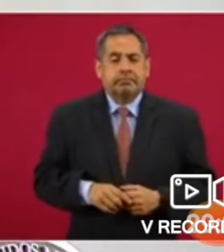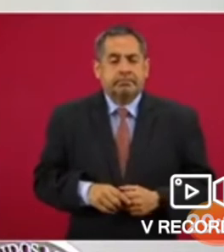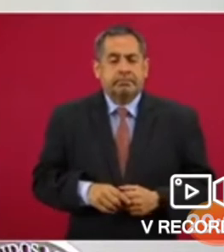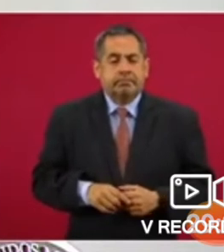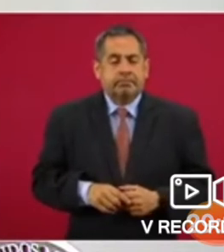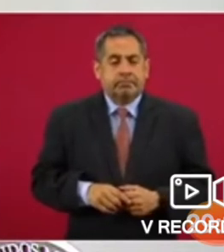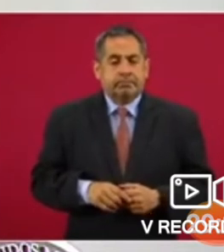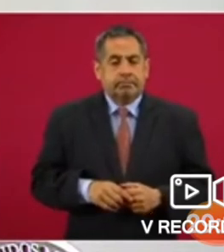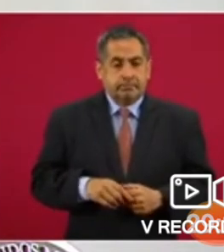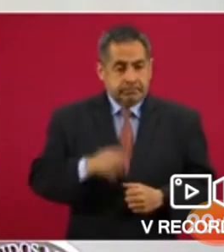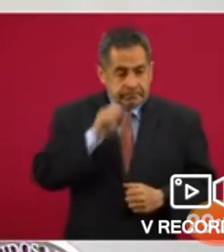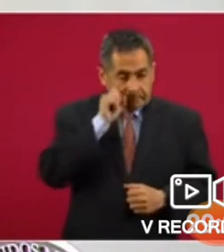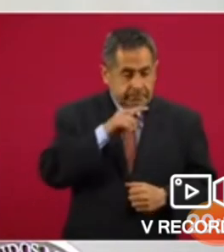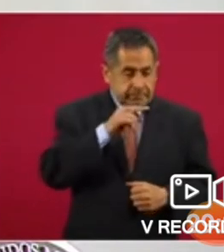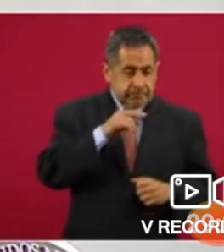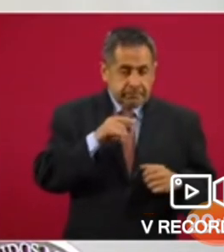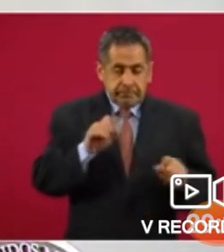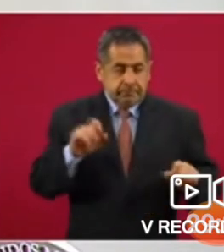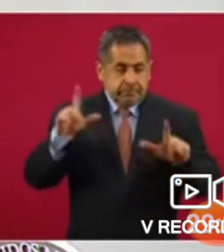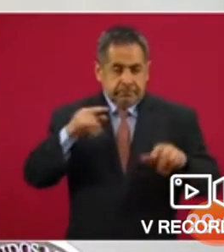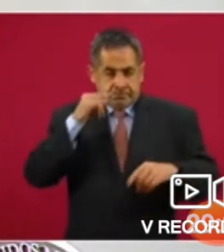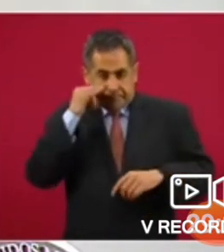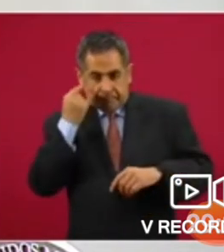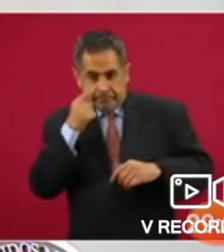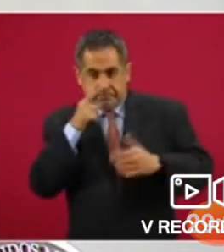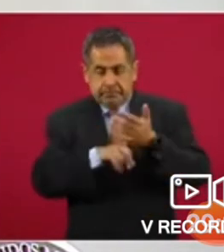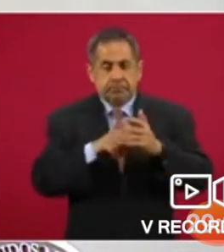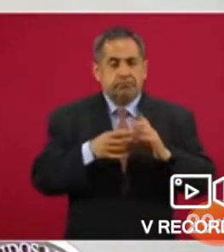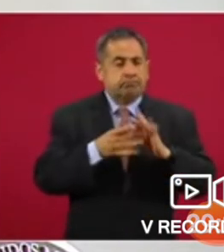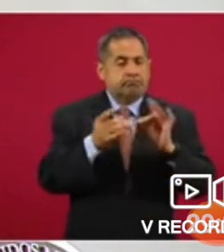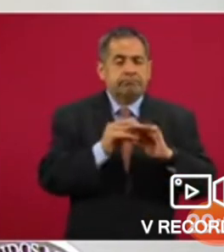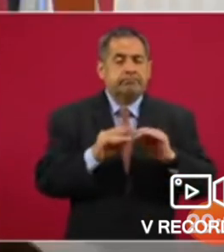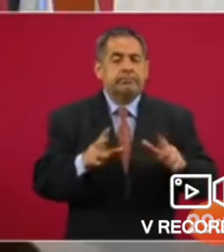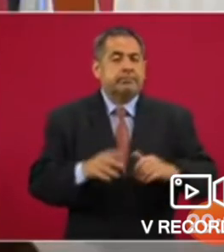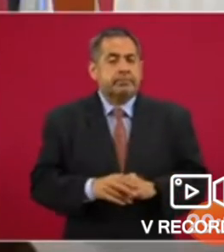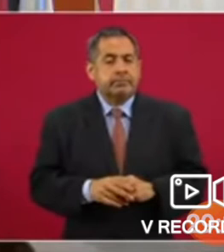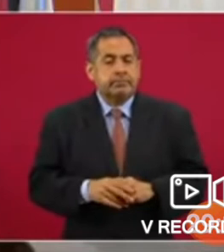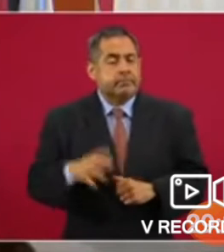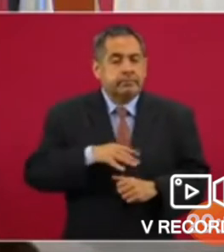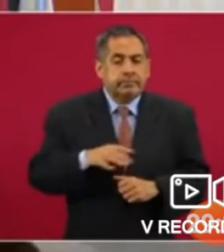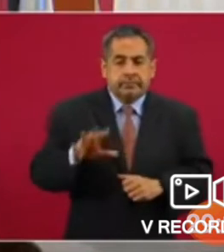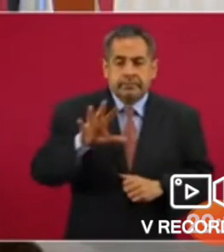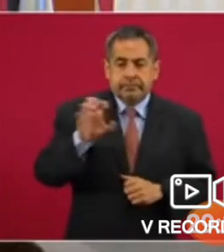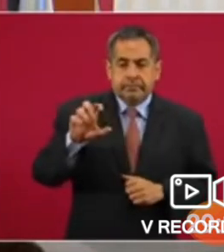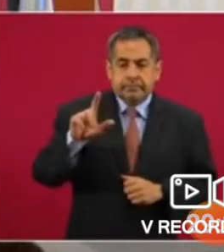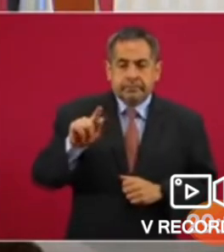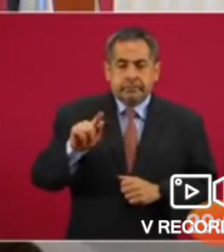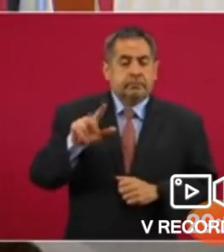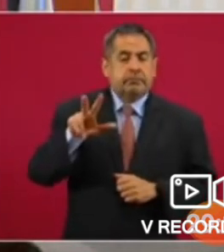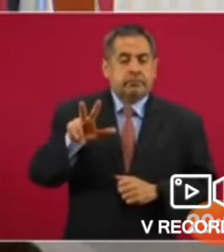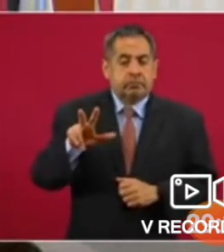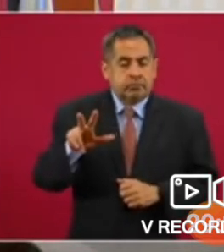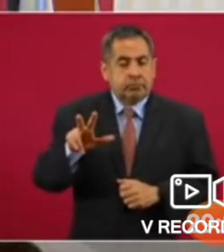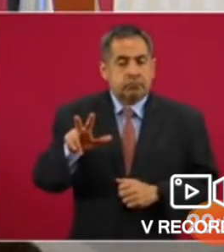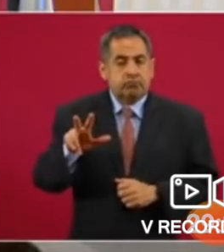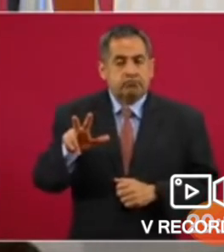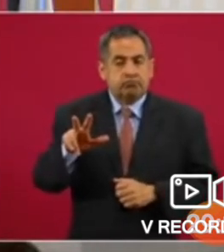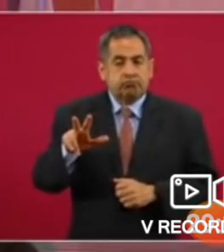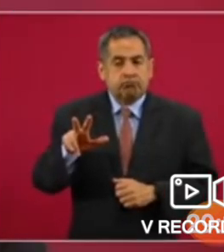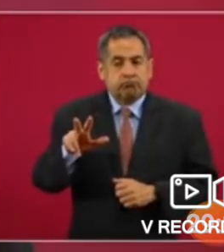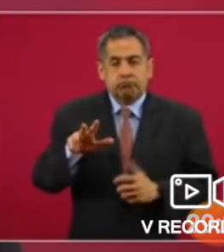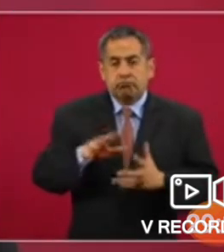También, casi imperceptible aquí en forma visual, pero lo veremos en la siguiente gráfica, hay 578 casos,